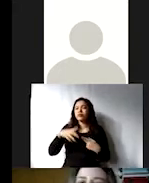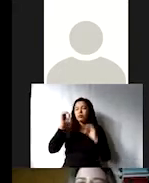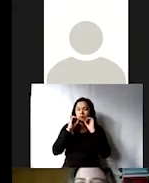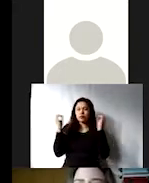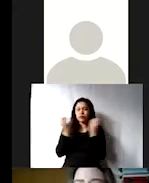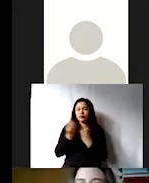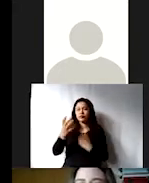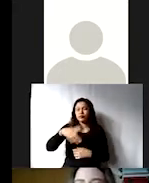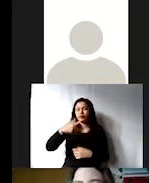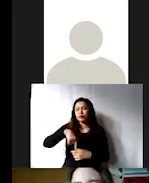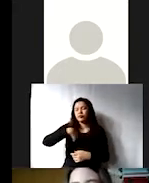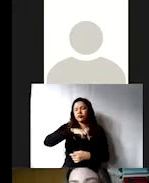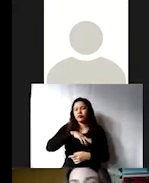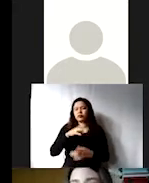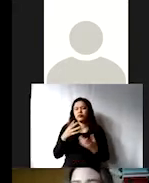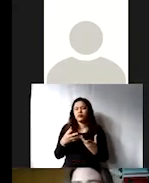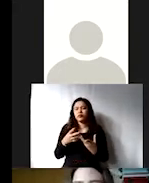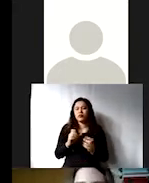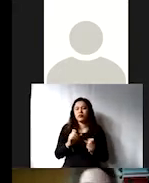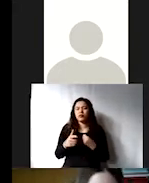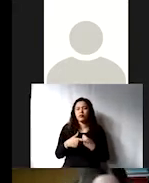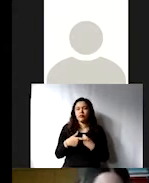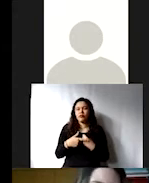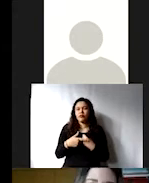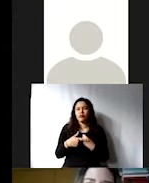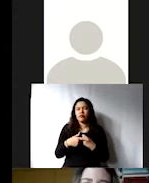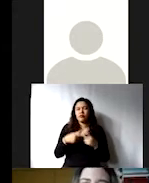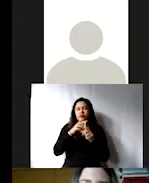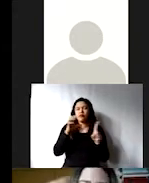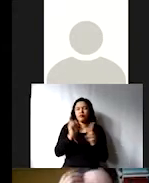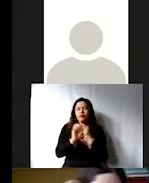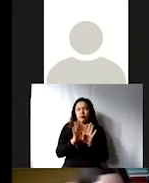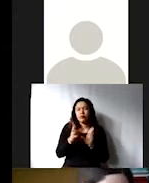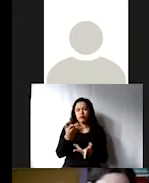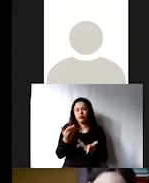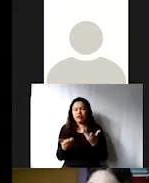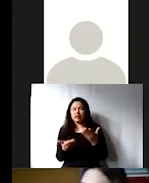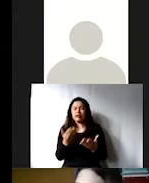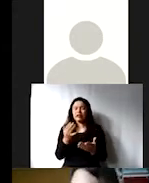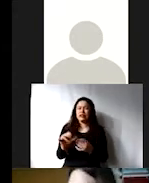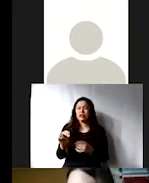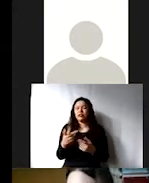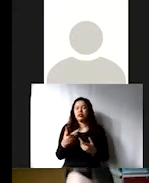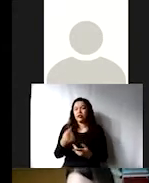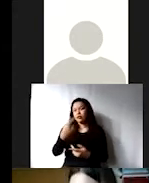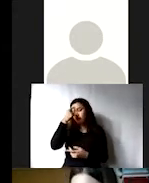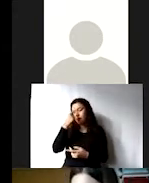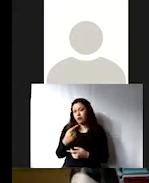es tratar de evitar la ambigüedad que puedan tener las metas. Sobre todo aquellas metas que nada más dicen para el, no